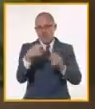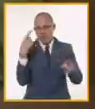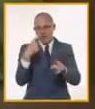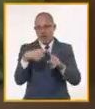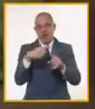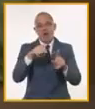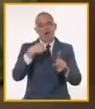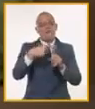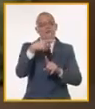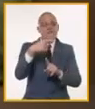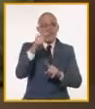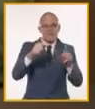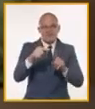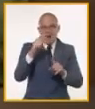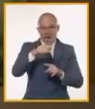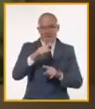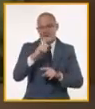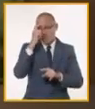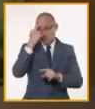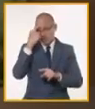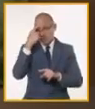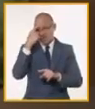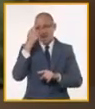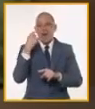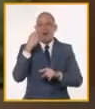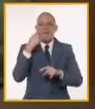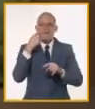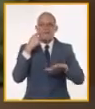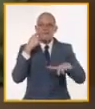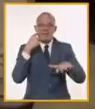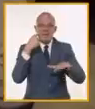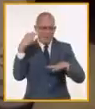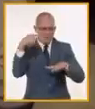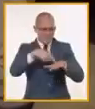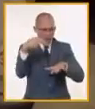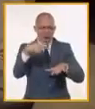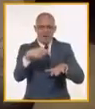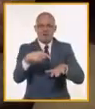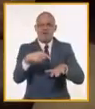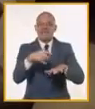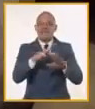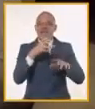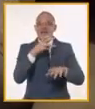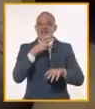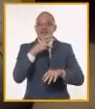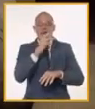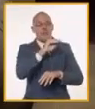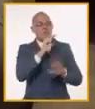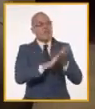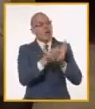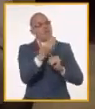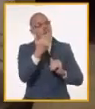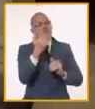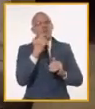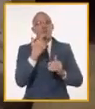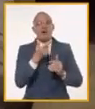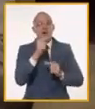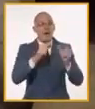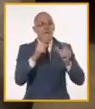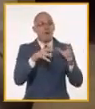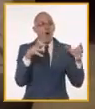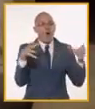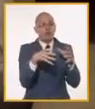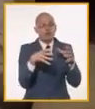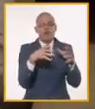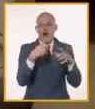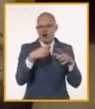además que hirieron al Che en un pie, sí, también. Entonces Fidel mandó que la gente se